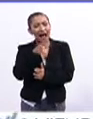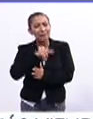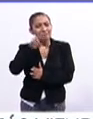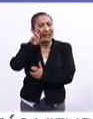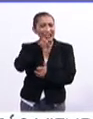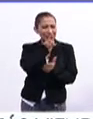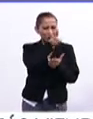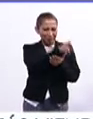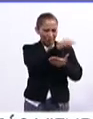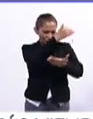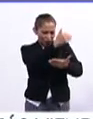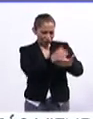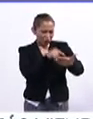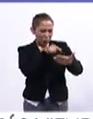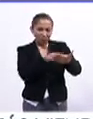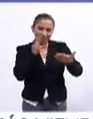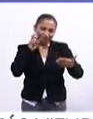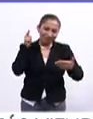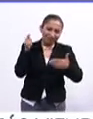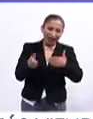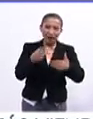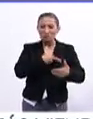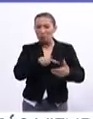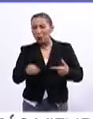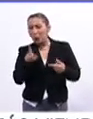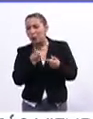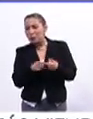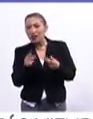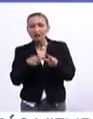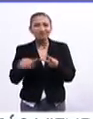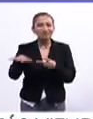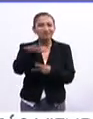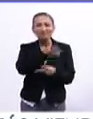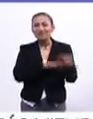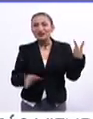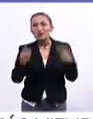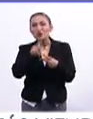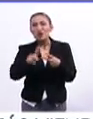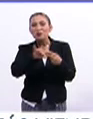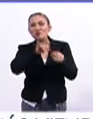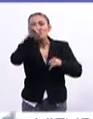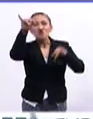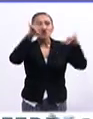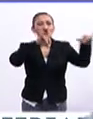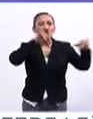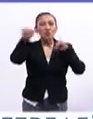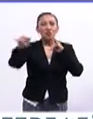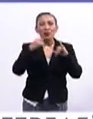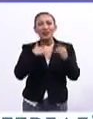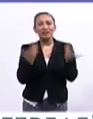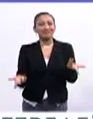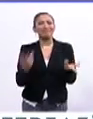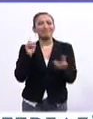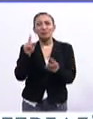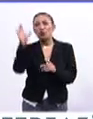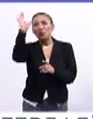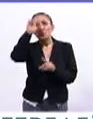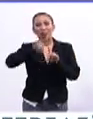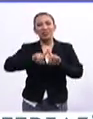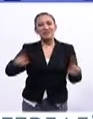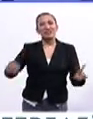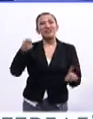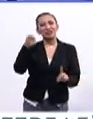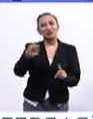los resultados de Planea con condiciones de pobreza y con condiciones de ruralidad y de pertenencia a una cultura